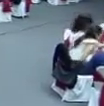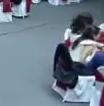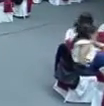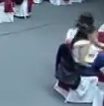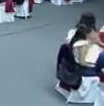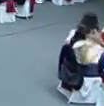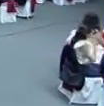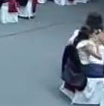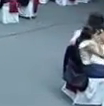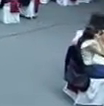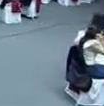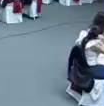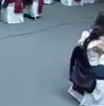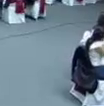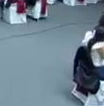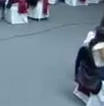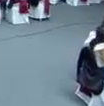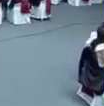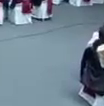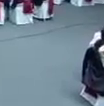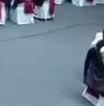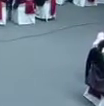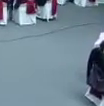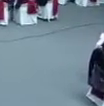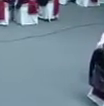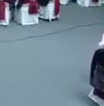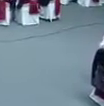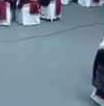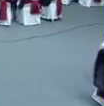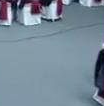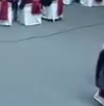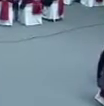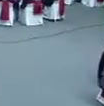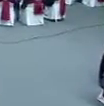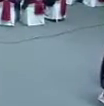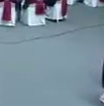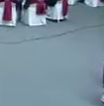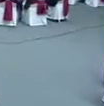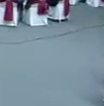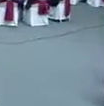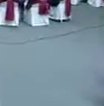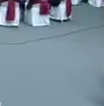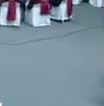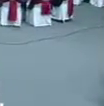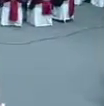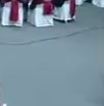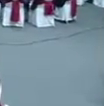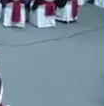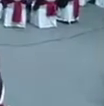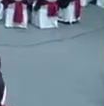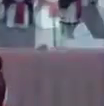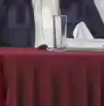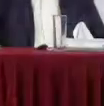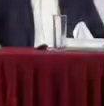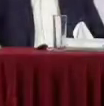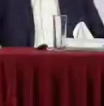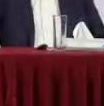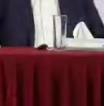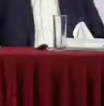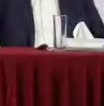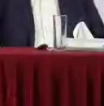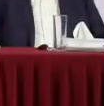Preside esta ceremonia conmemorativa por el Día del Trabajo el presidente constitucional de los Estados Unidos